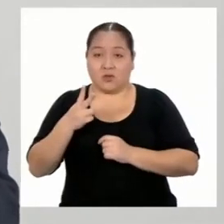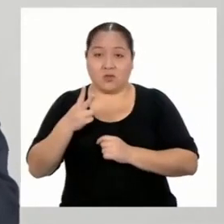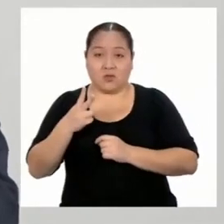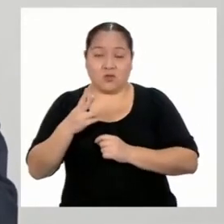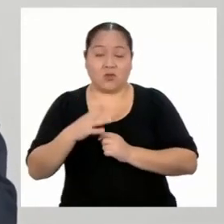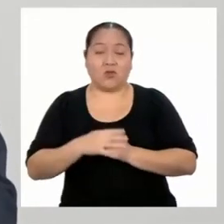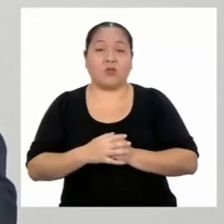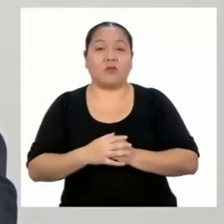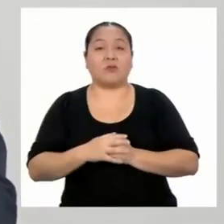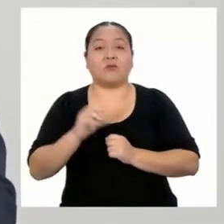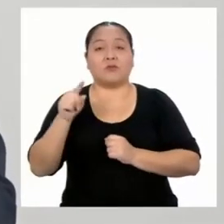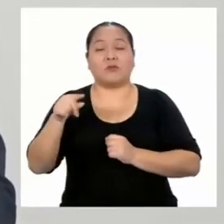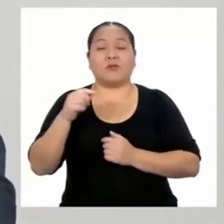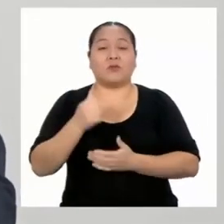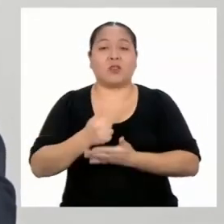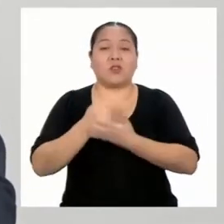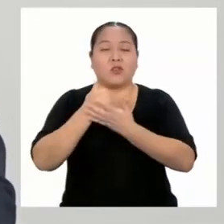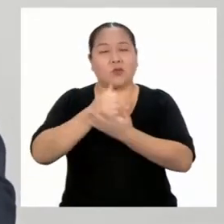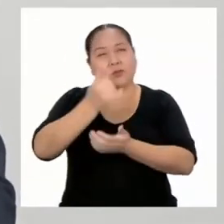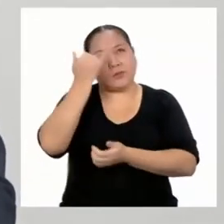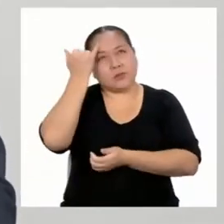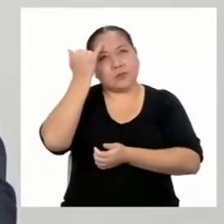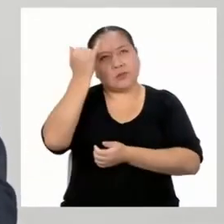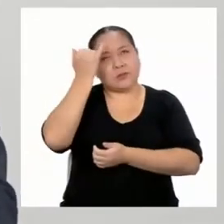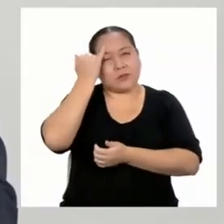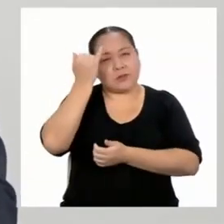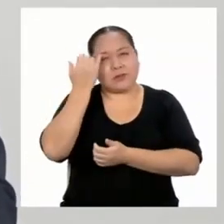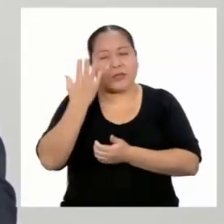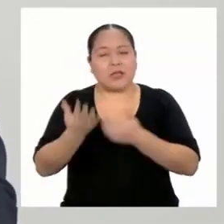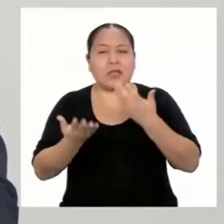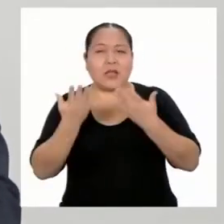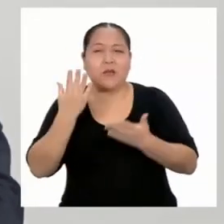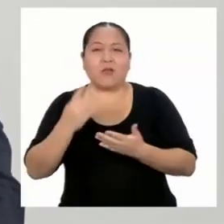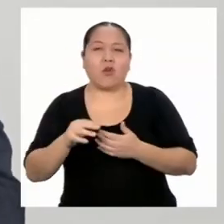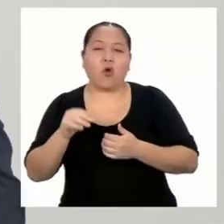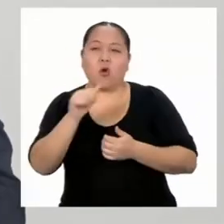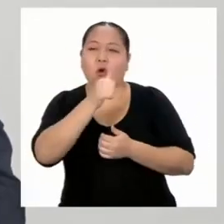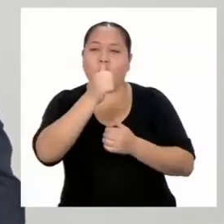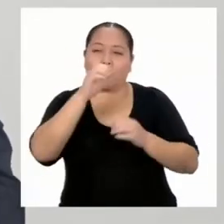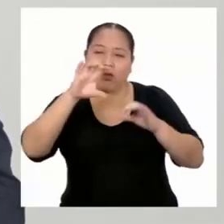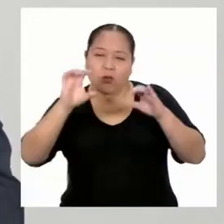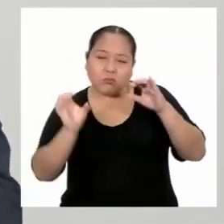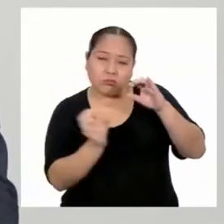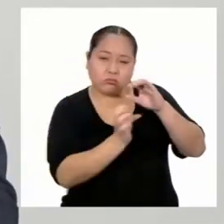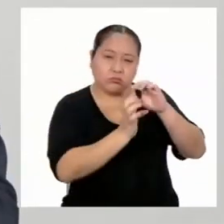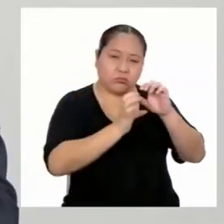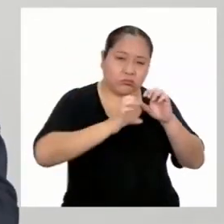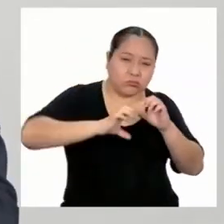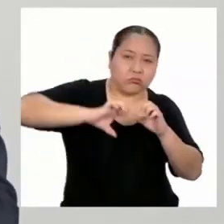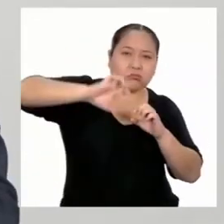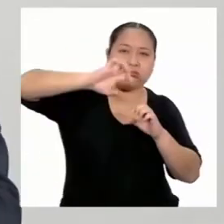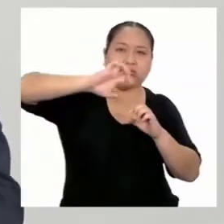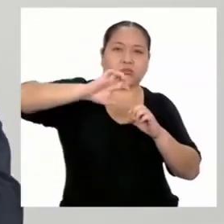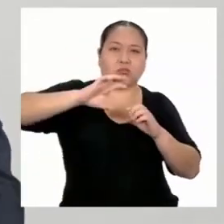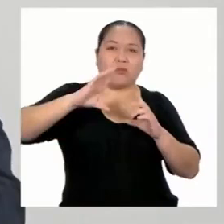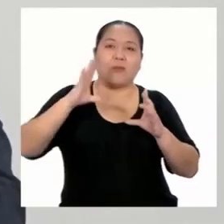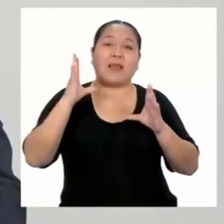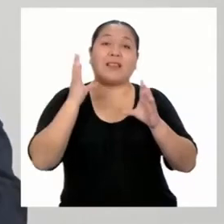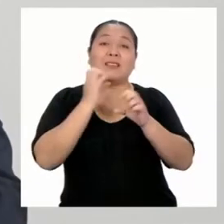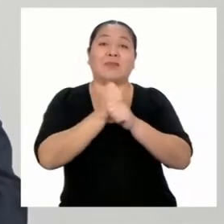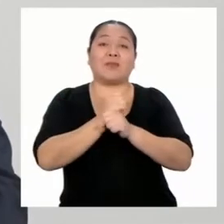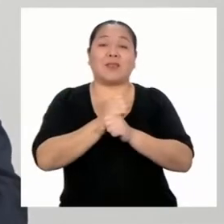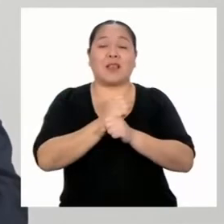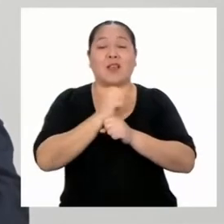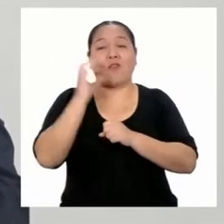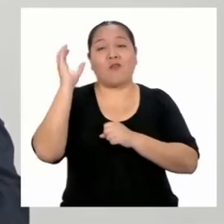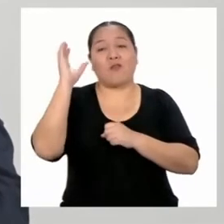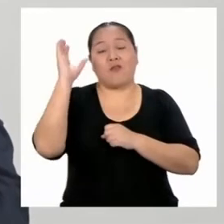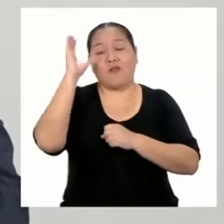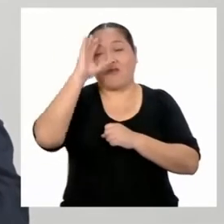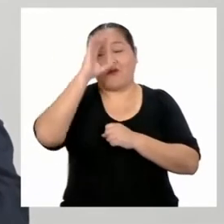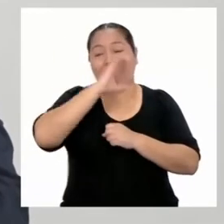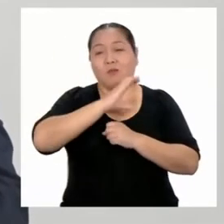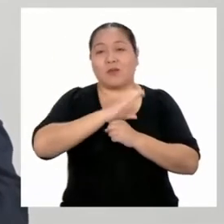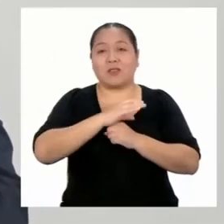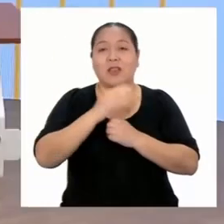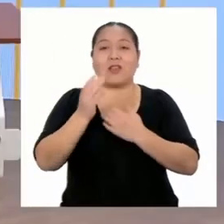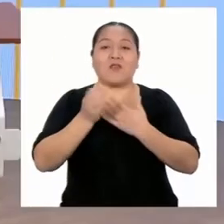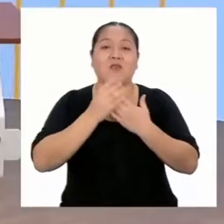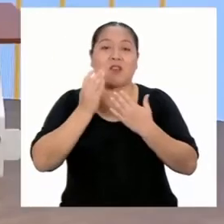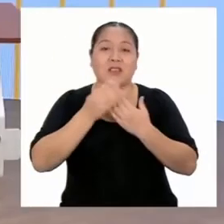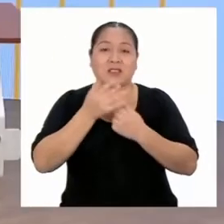caso, nos sirvió para imaginar una posición alternativa del área verde y simplificar la búsqueda del